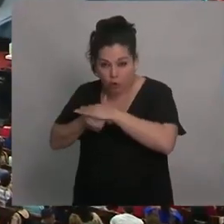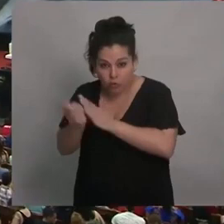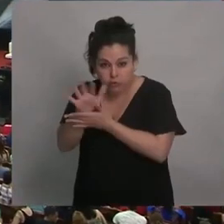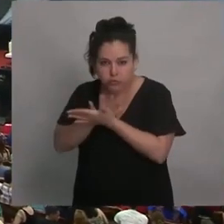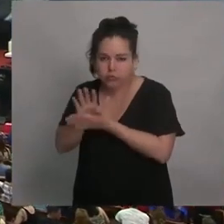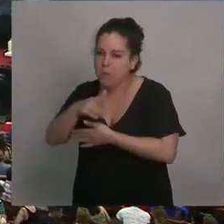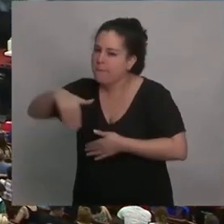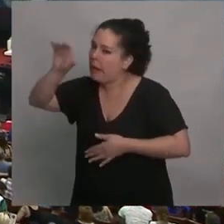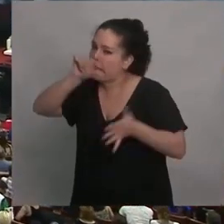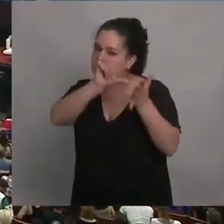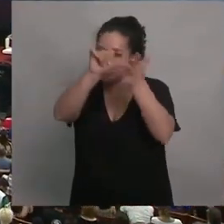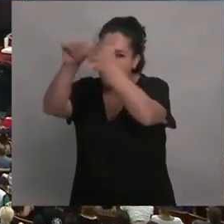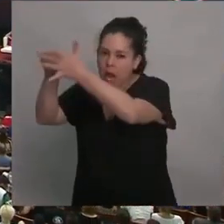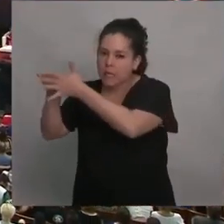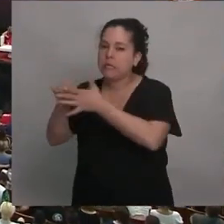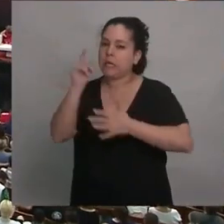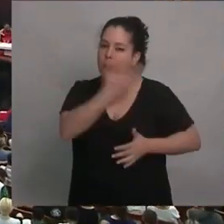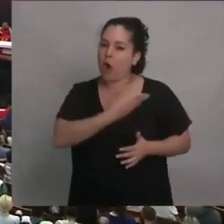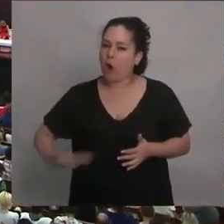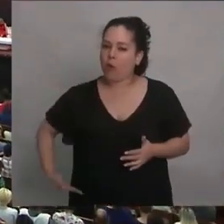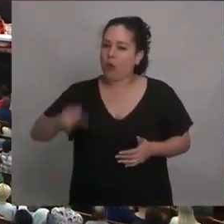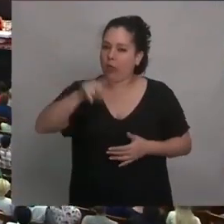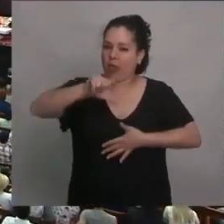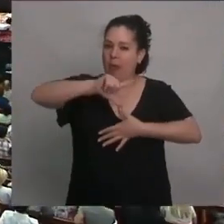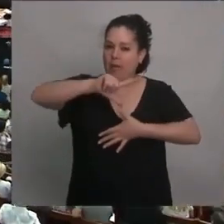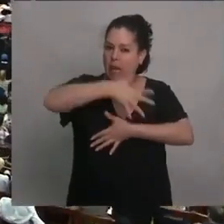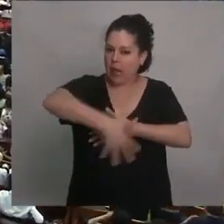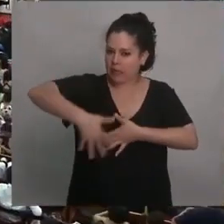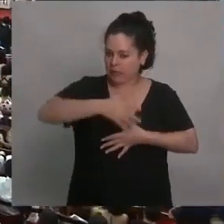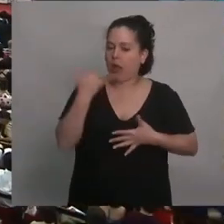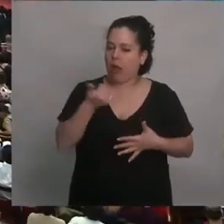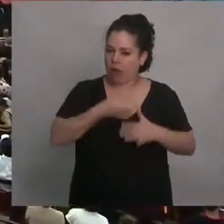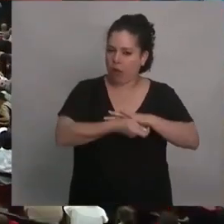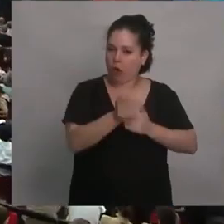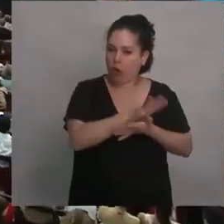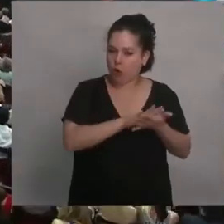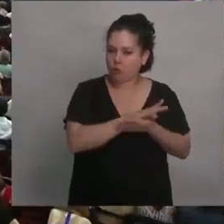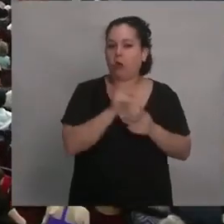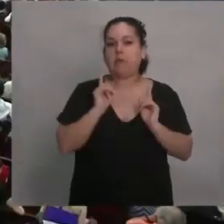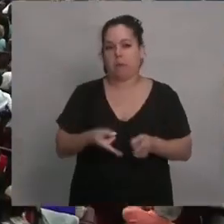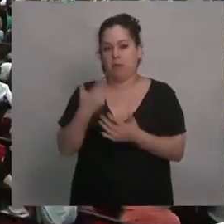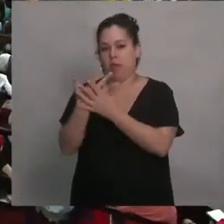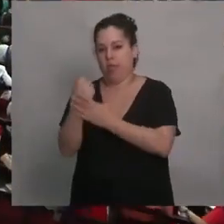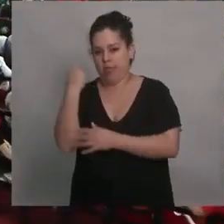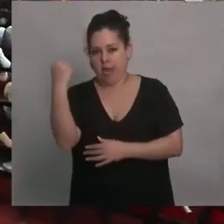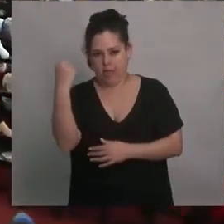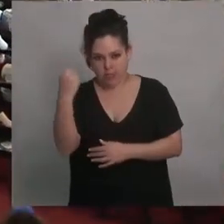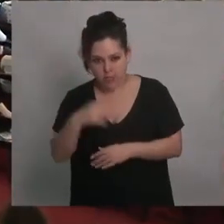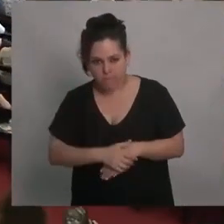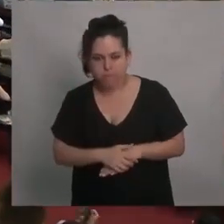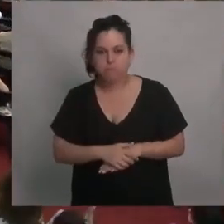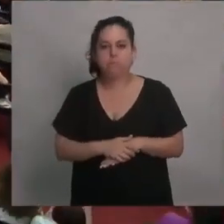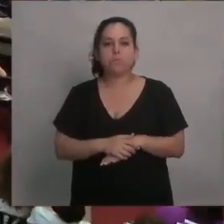mayoría de países y de gobiernos de América Latina, no solamente a la derecha reaccionaria. Bueno,